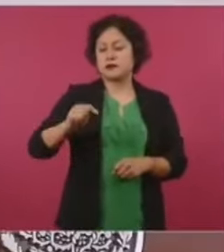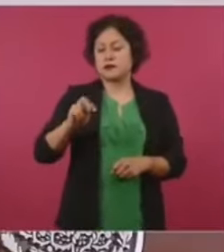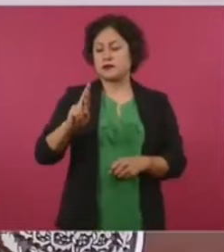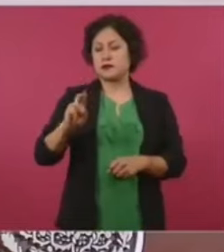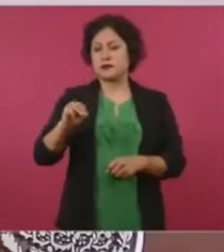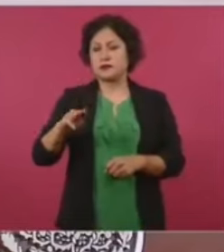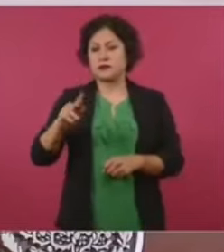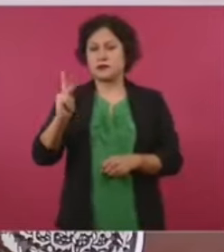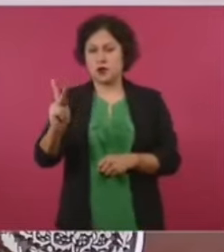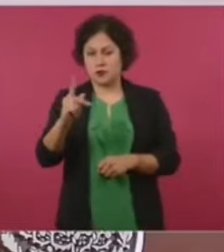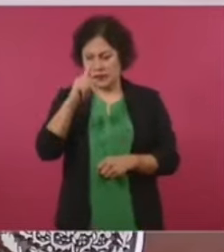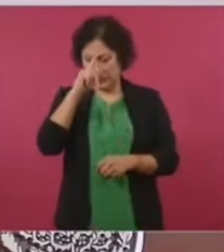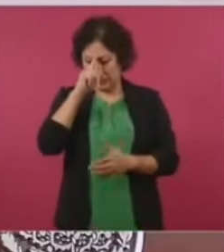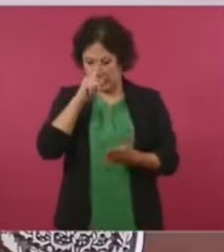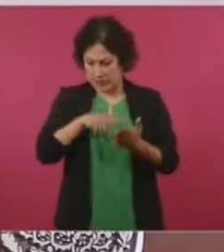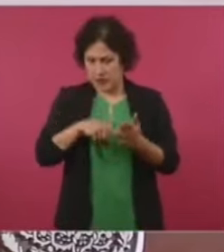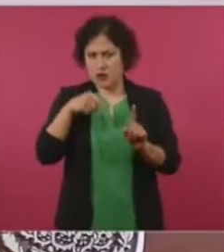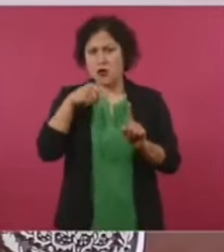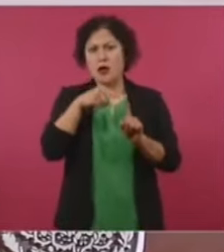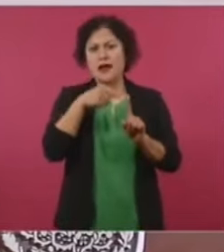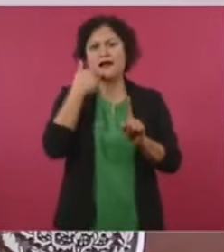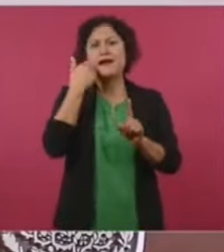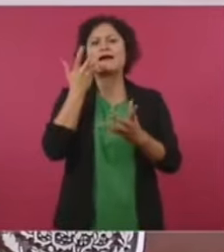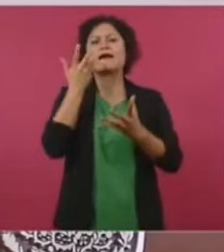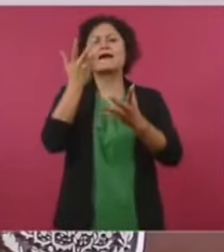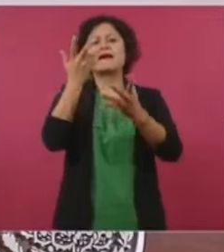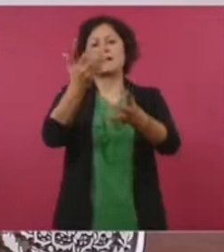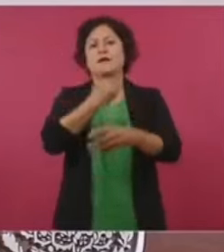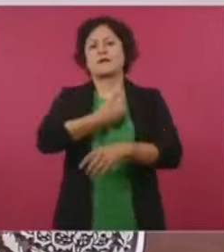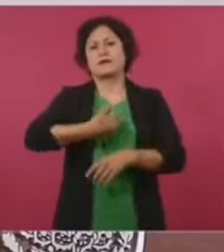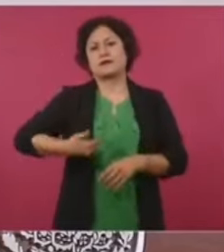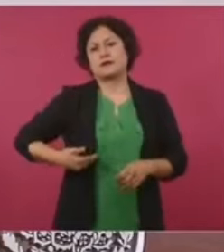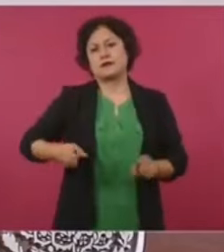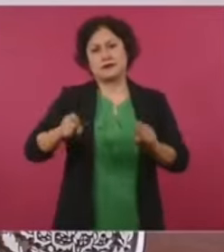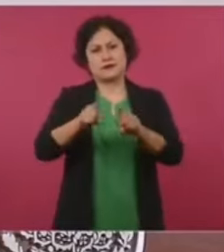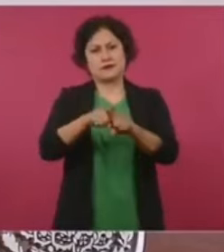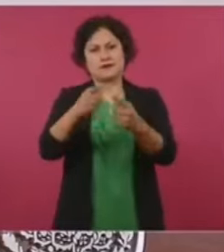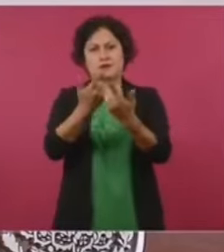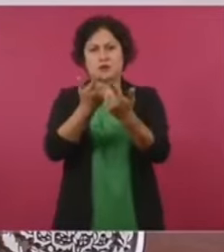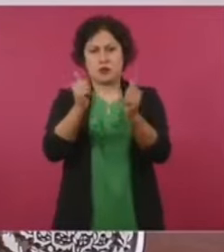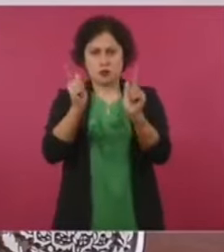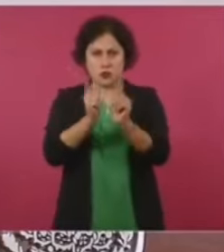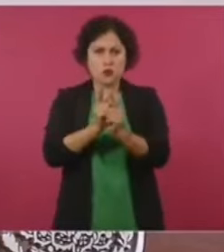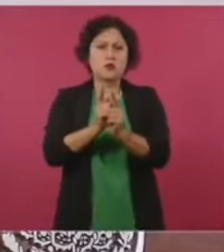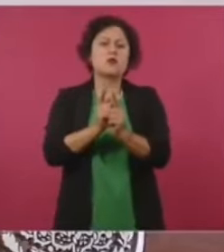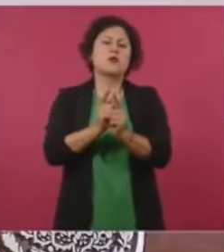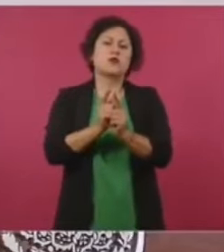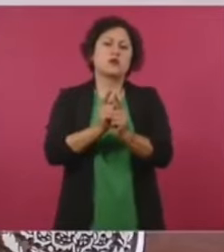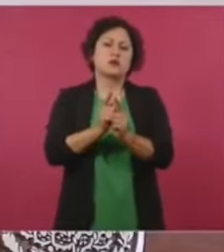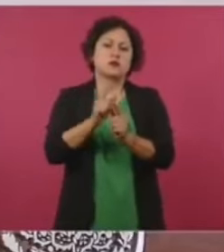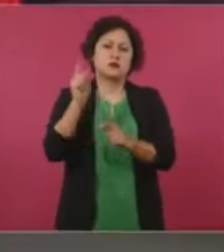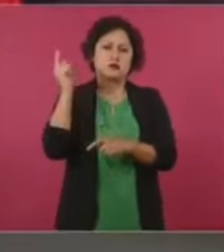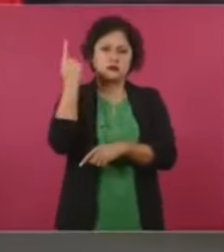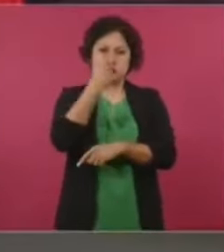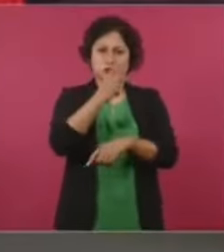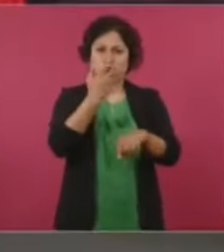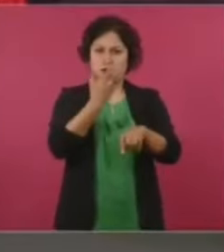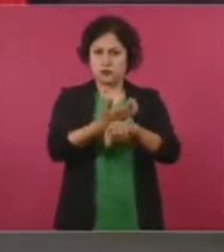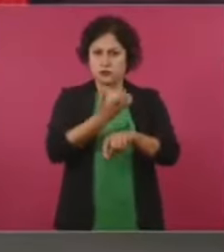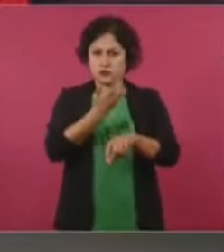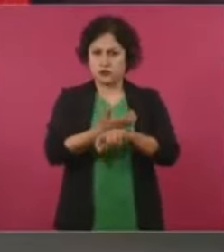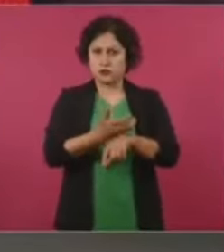gran cantidad de información que puede resultar confusa. Como ciudadanía, es nuestro deber estar informados y